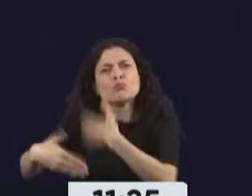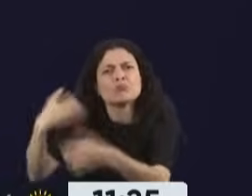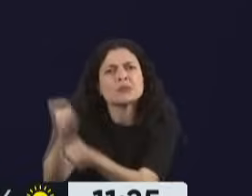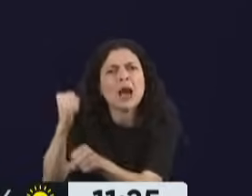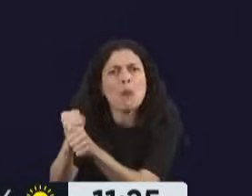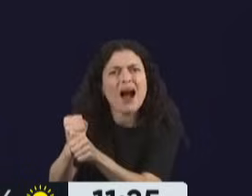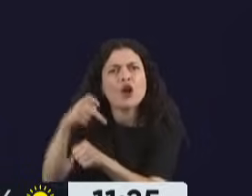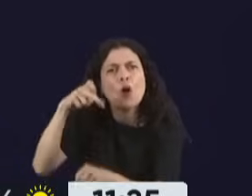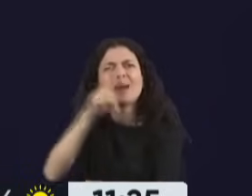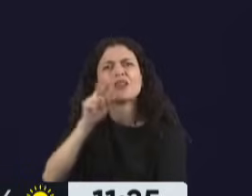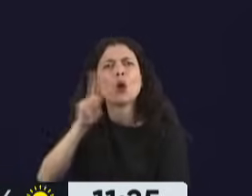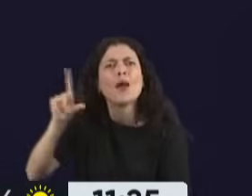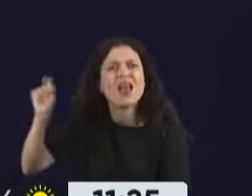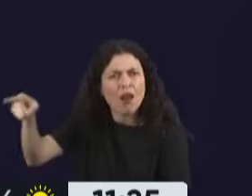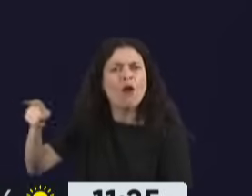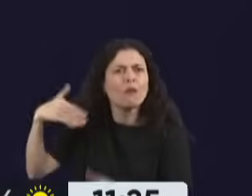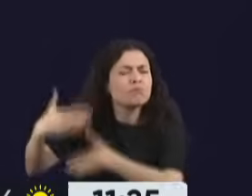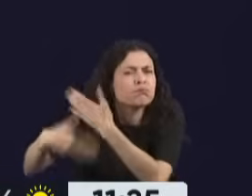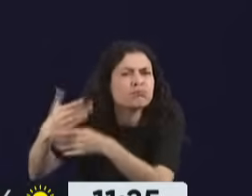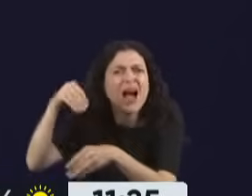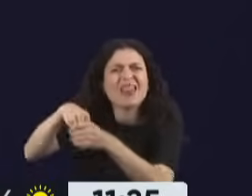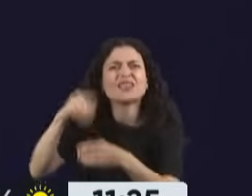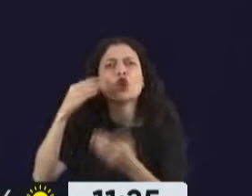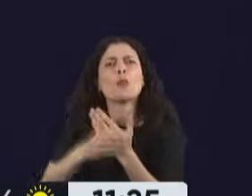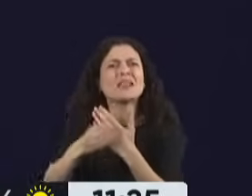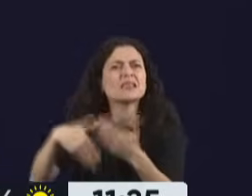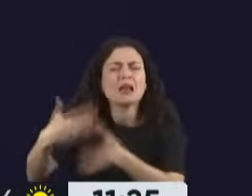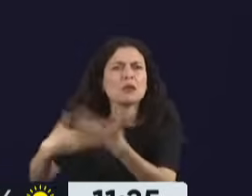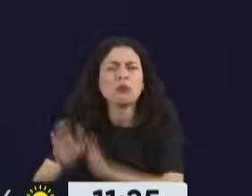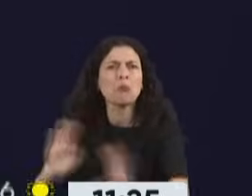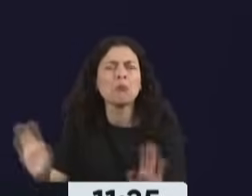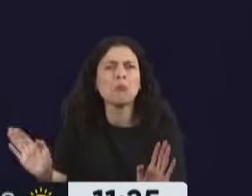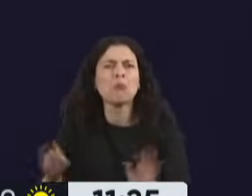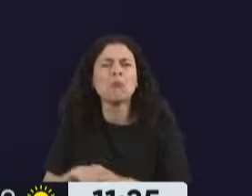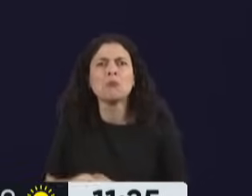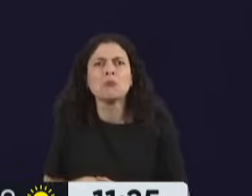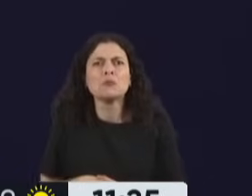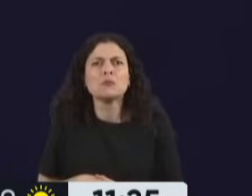Petovelo en el ministerio, evidentemente no es suficiente